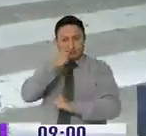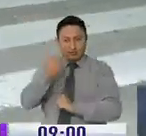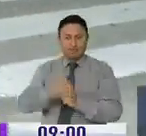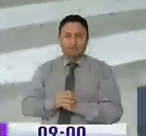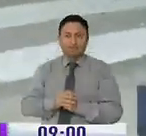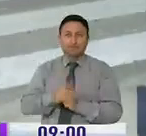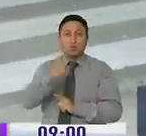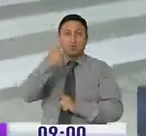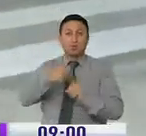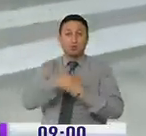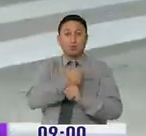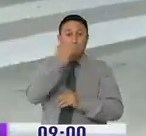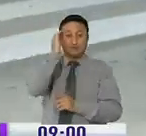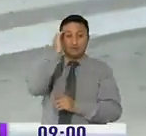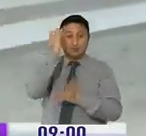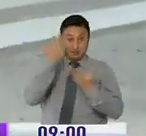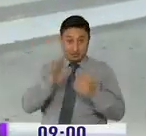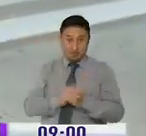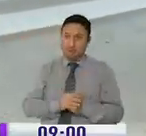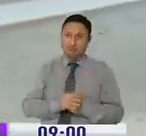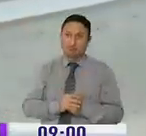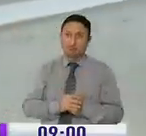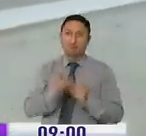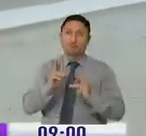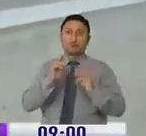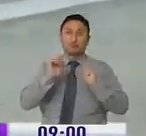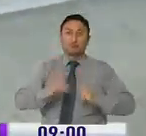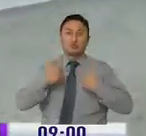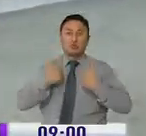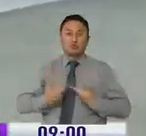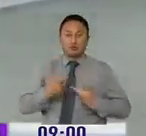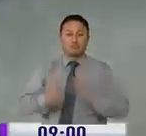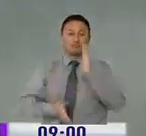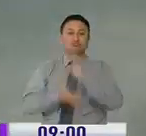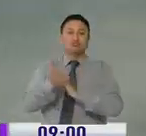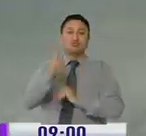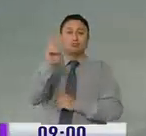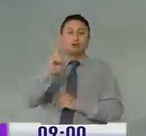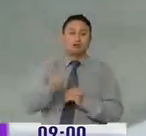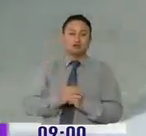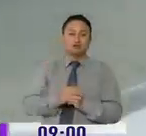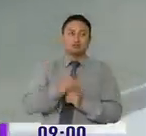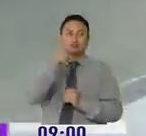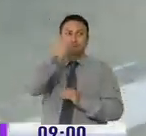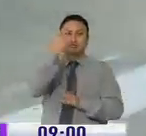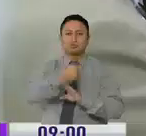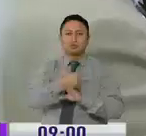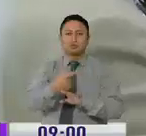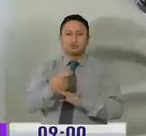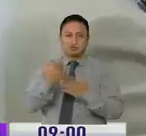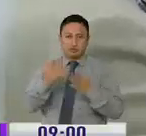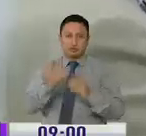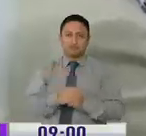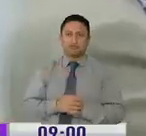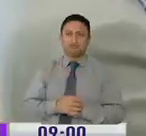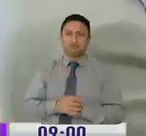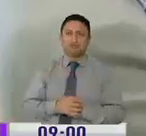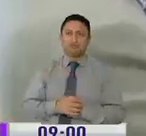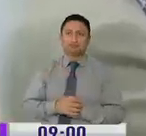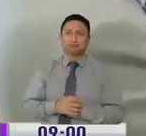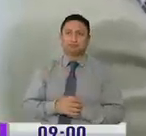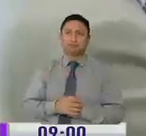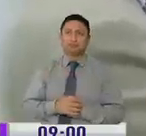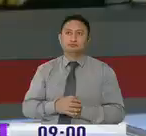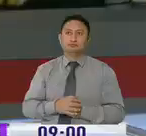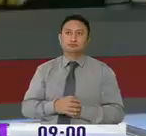mes de angustia que aún no termina. Esperan que los restos lleguen a Caracas a mediados de la próxima semana. En Quito informó